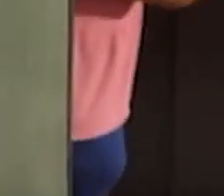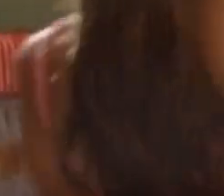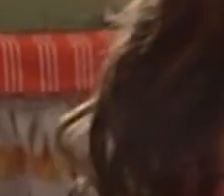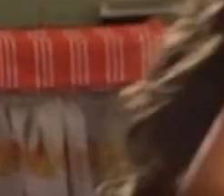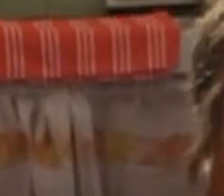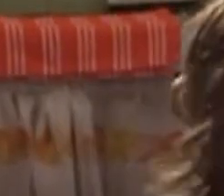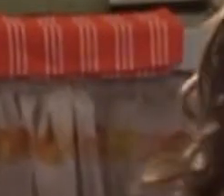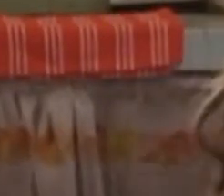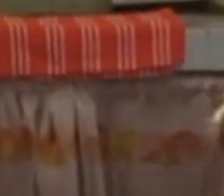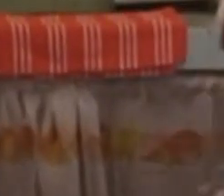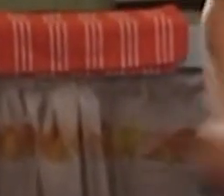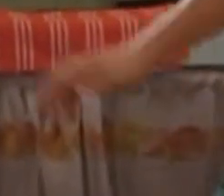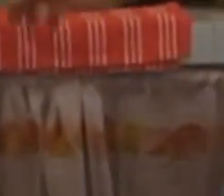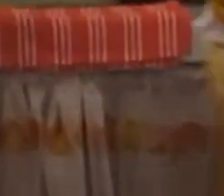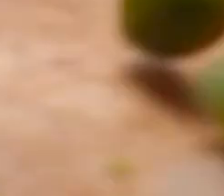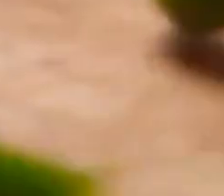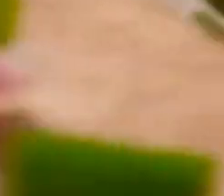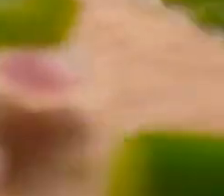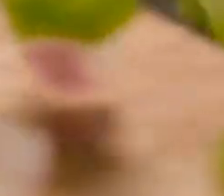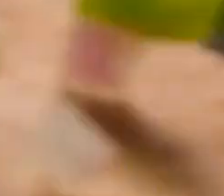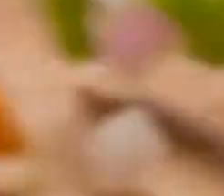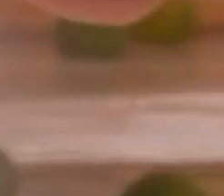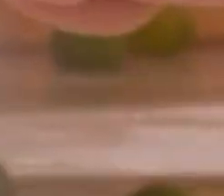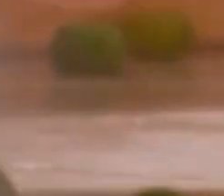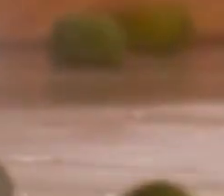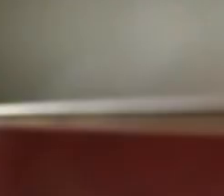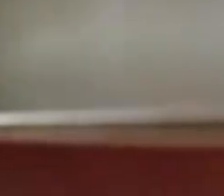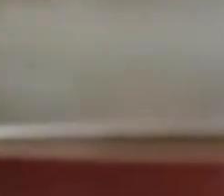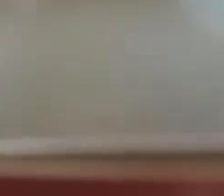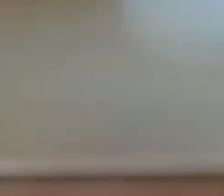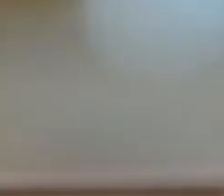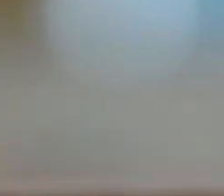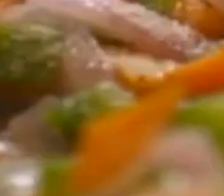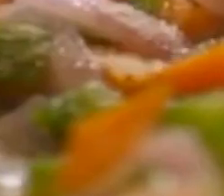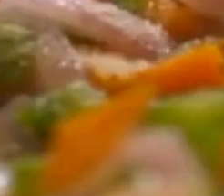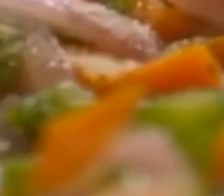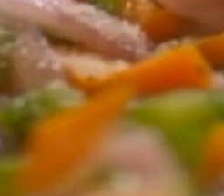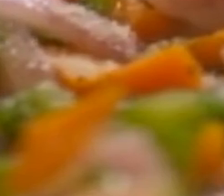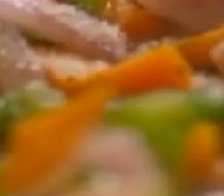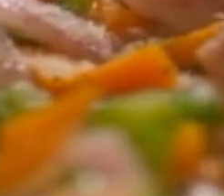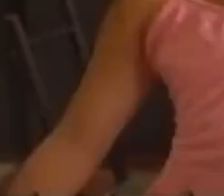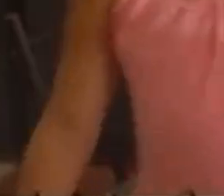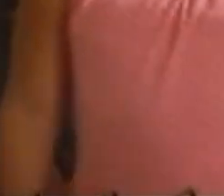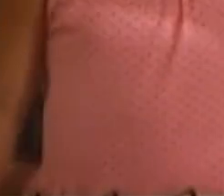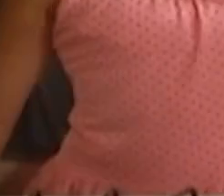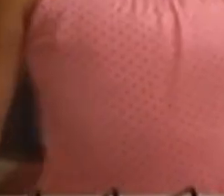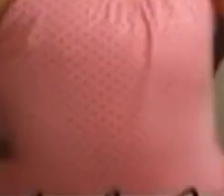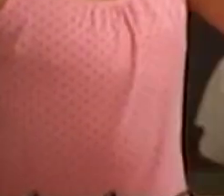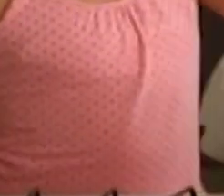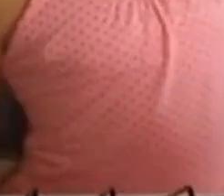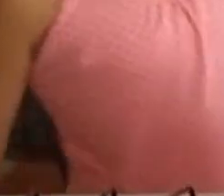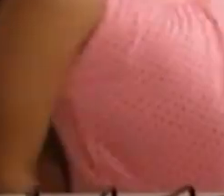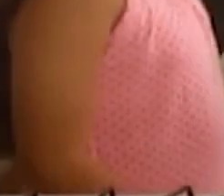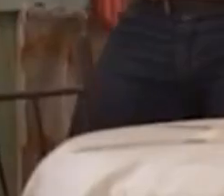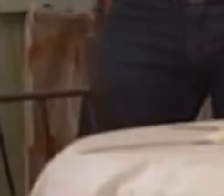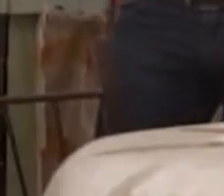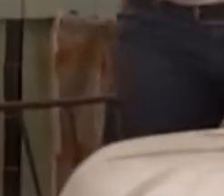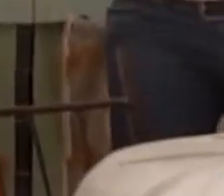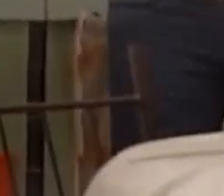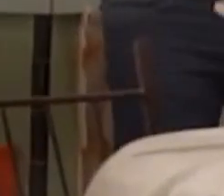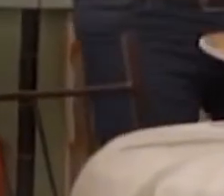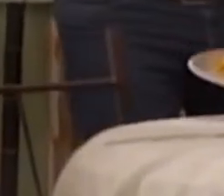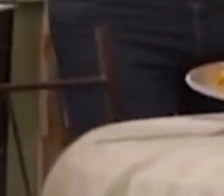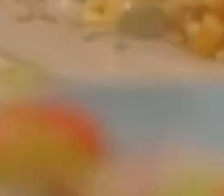ese sobrecito que así me inspira. Sazónalo con criollita Maggi, queda bueno, a todos les gustará.